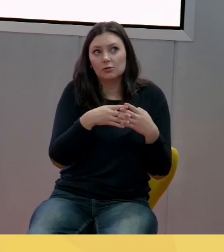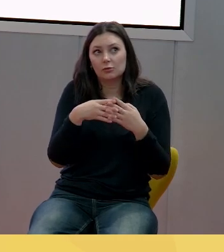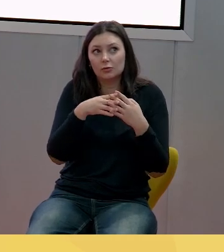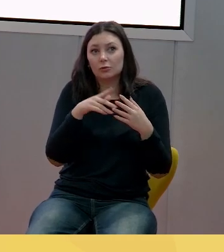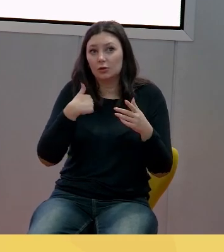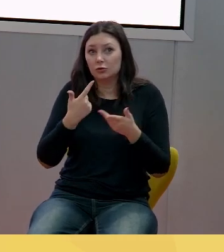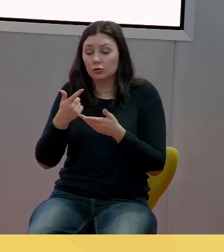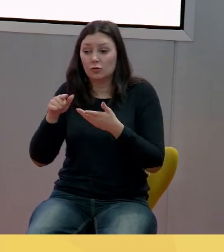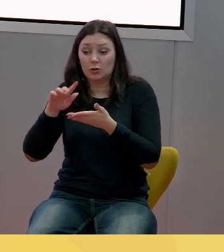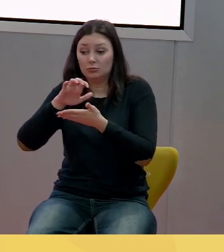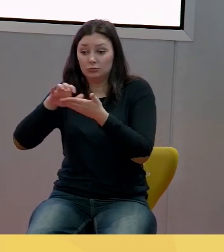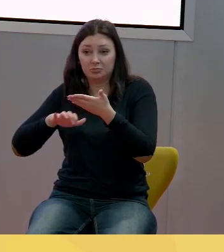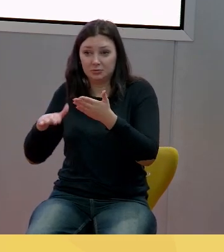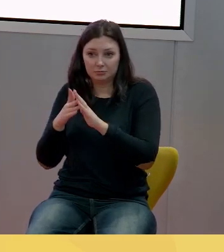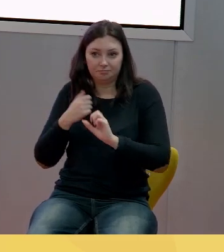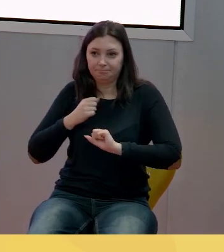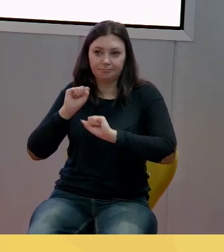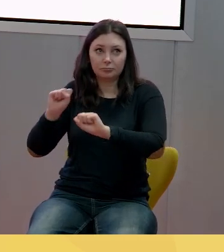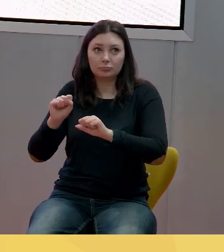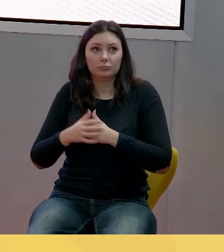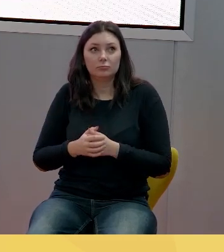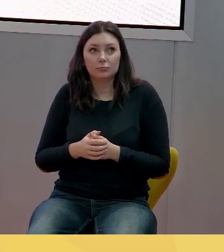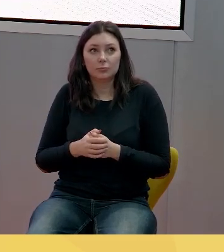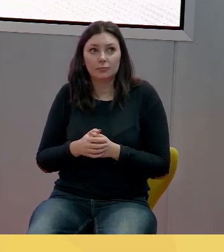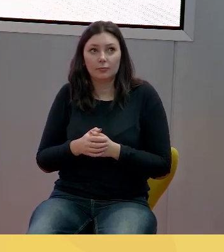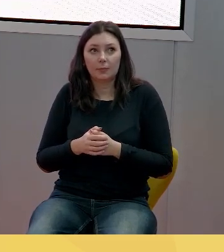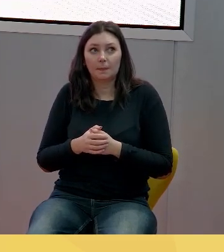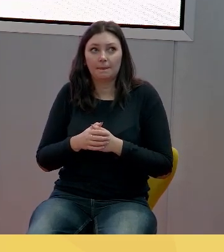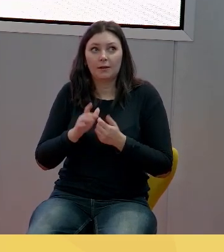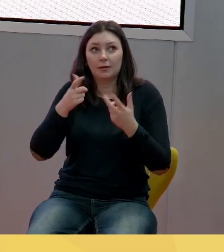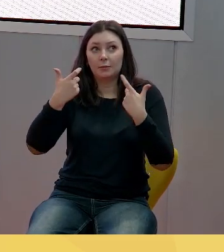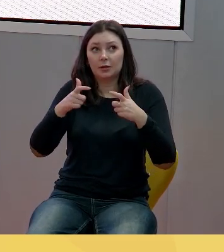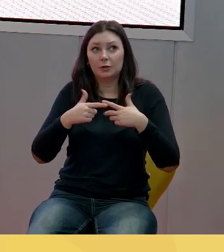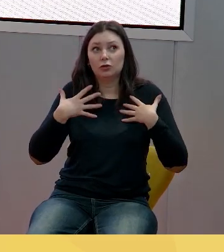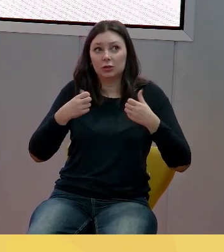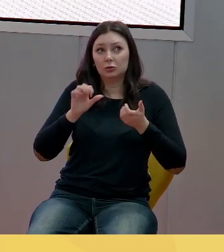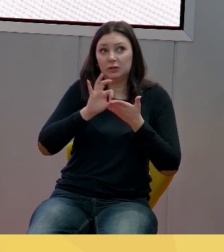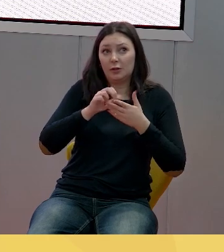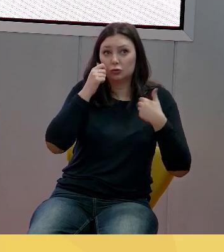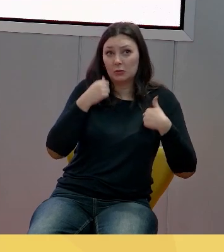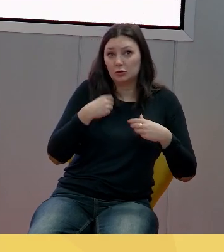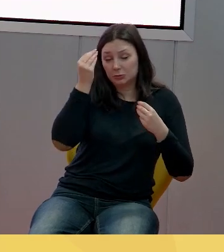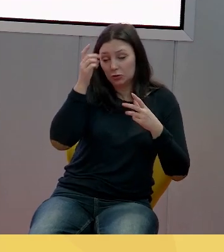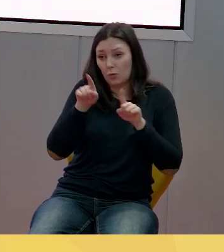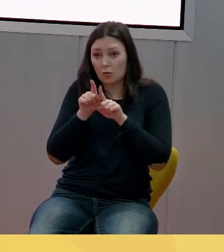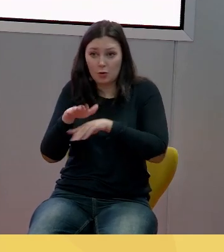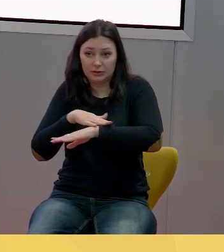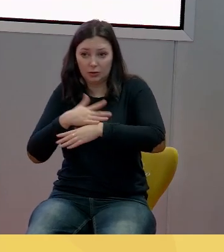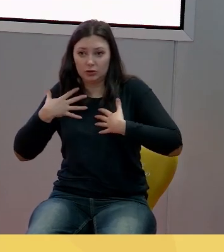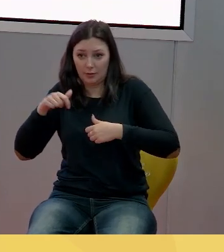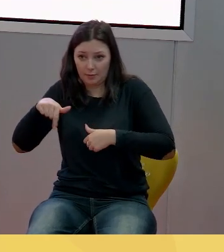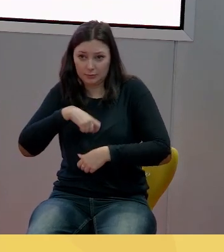de la revisión. El Departamento de Salud y Servicios Humanos, entiendo que es como el equivalente del Ministerio de Sanidad, no ha dicho absolutamente